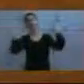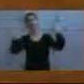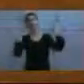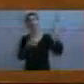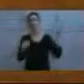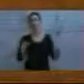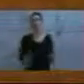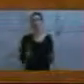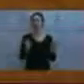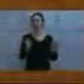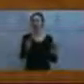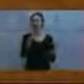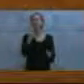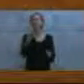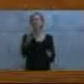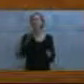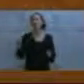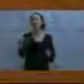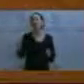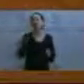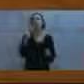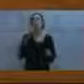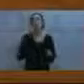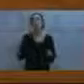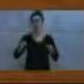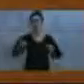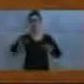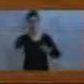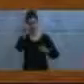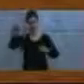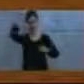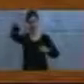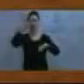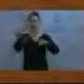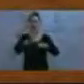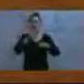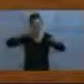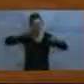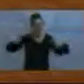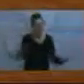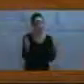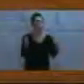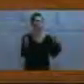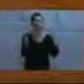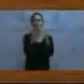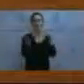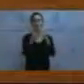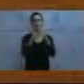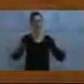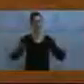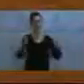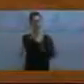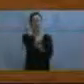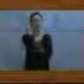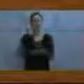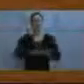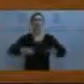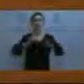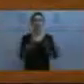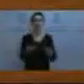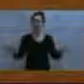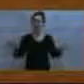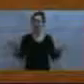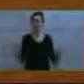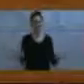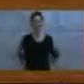través de negar a esta Cámara una iniciativa para la universalidad, la gratuidad y la